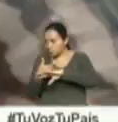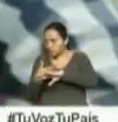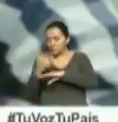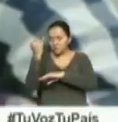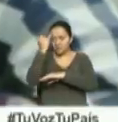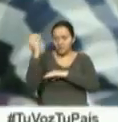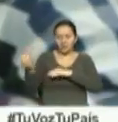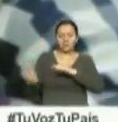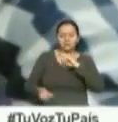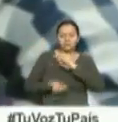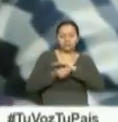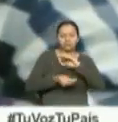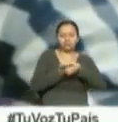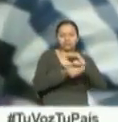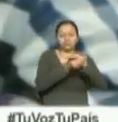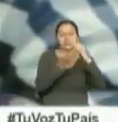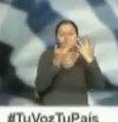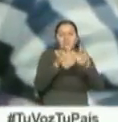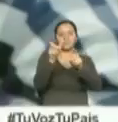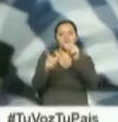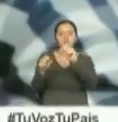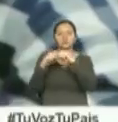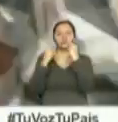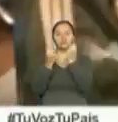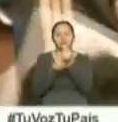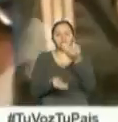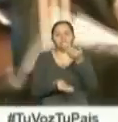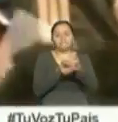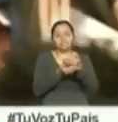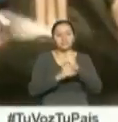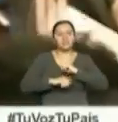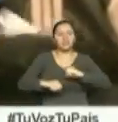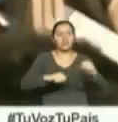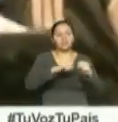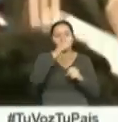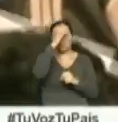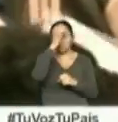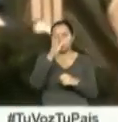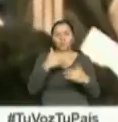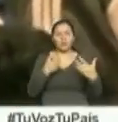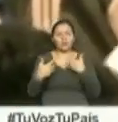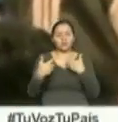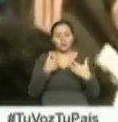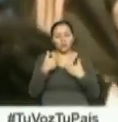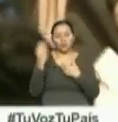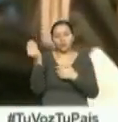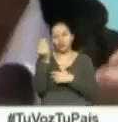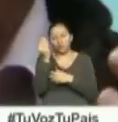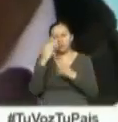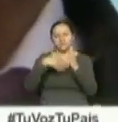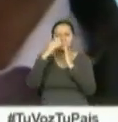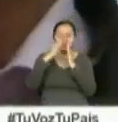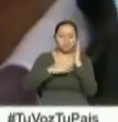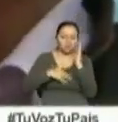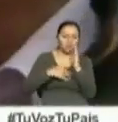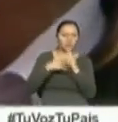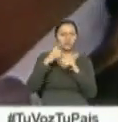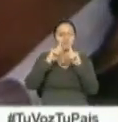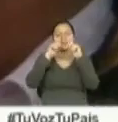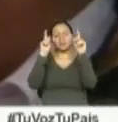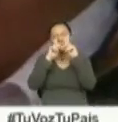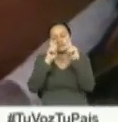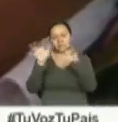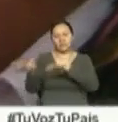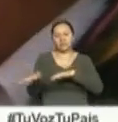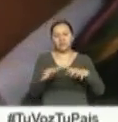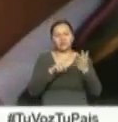y observaciones por parte de los actores sociales, gestores culturales, artistas, pintores, músicos, empresarios agrícolas,